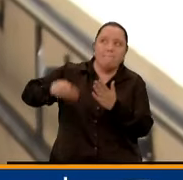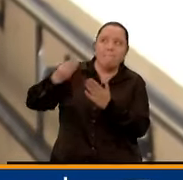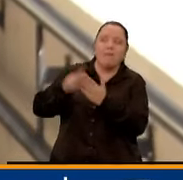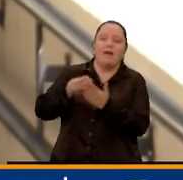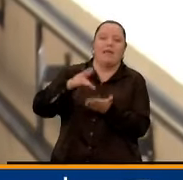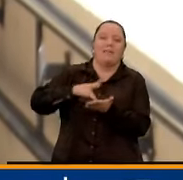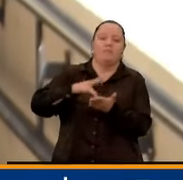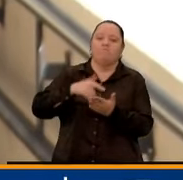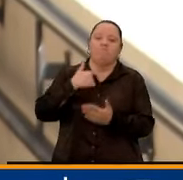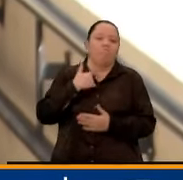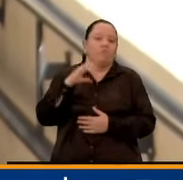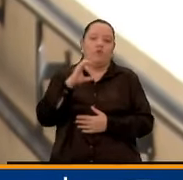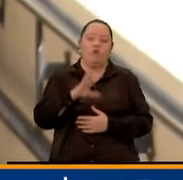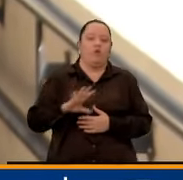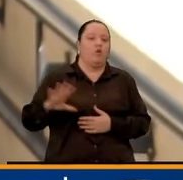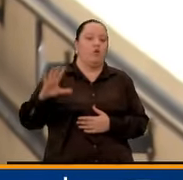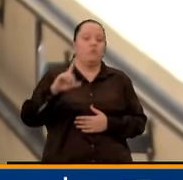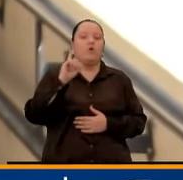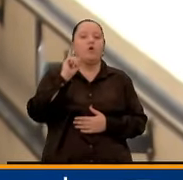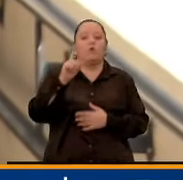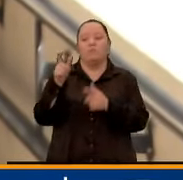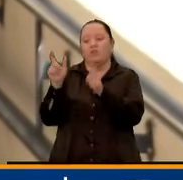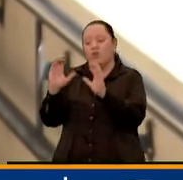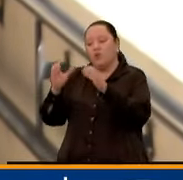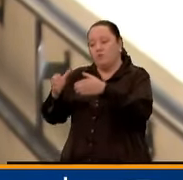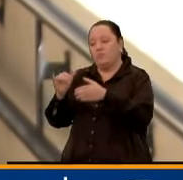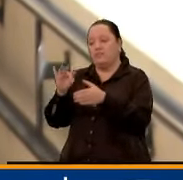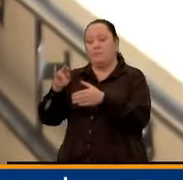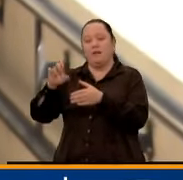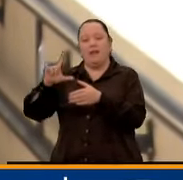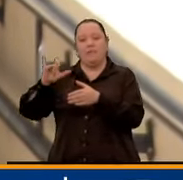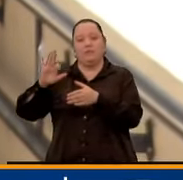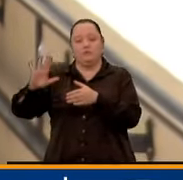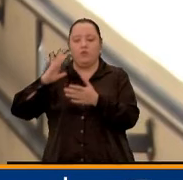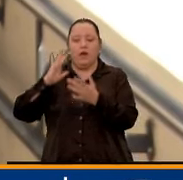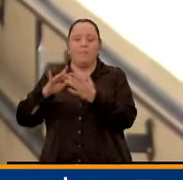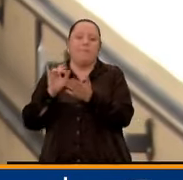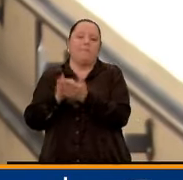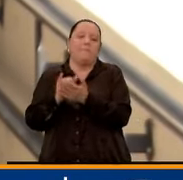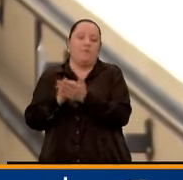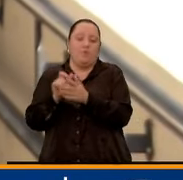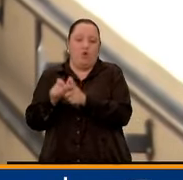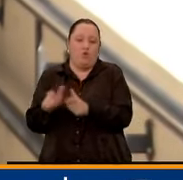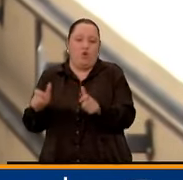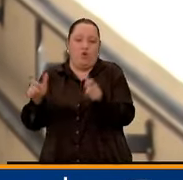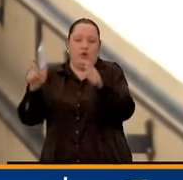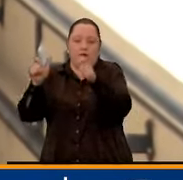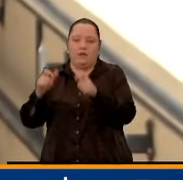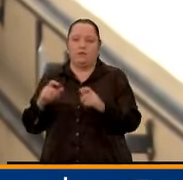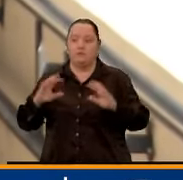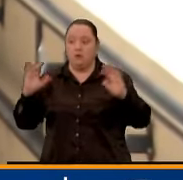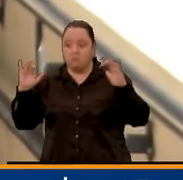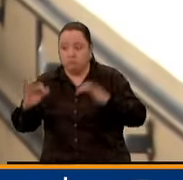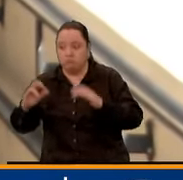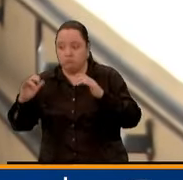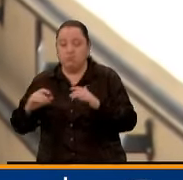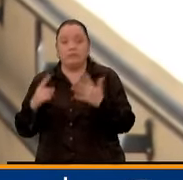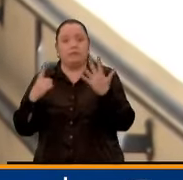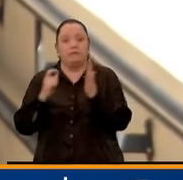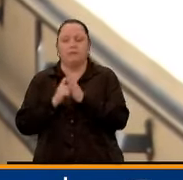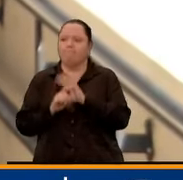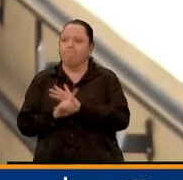porque la Comisión Interparlamentaria en el Congreso no ha sesionado durante 6 oportunidades para encontrar